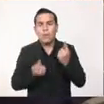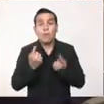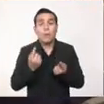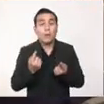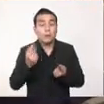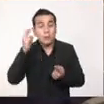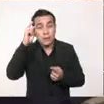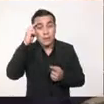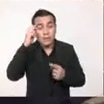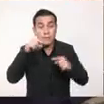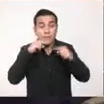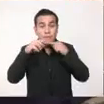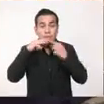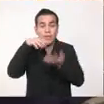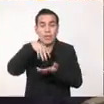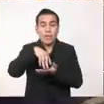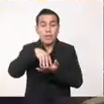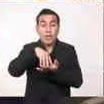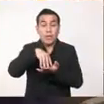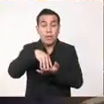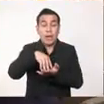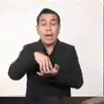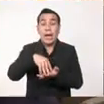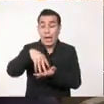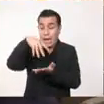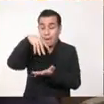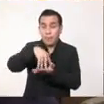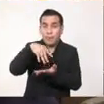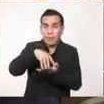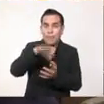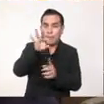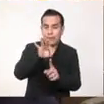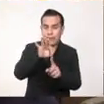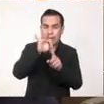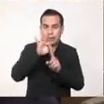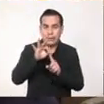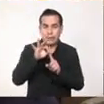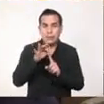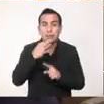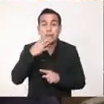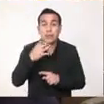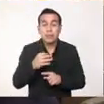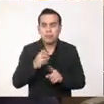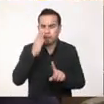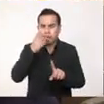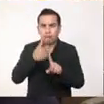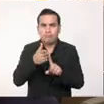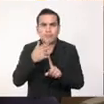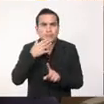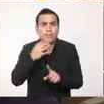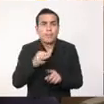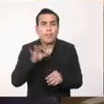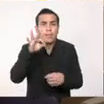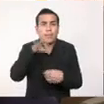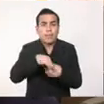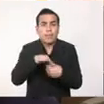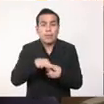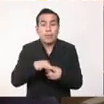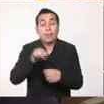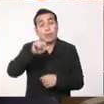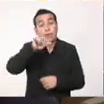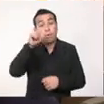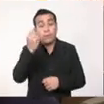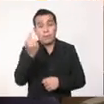La definición de democracia es que el pueblo escoge a sus representantes, los que puede elegir de manera directa, y ellos escojan a los